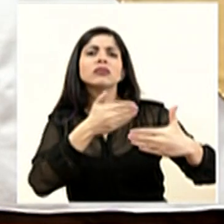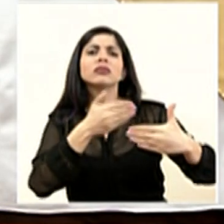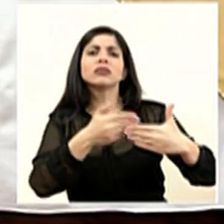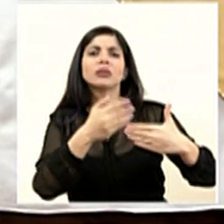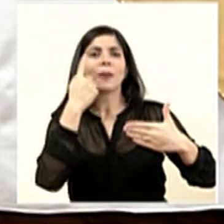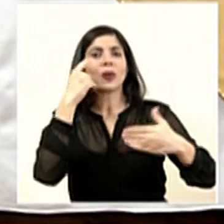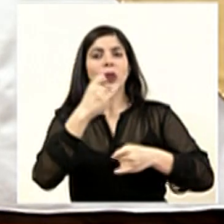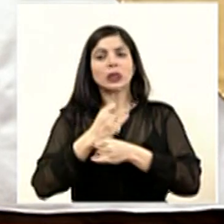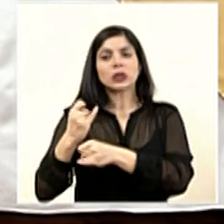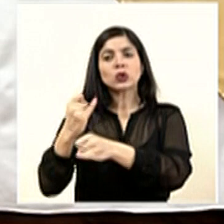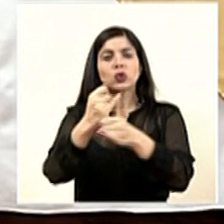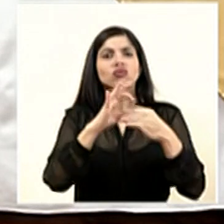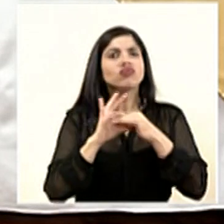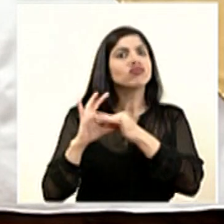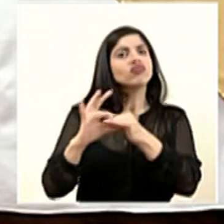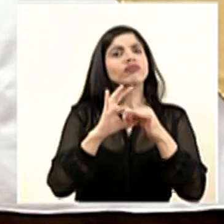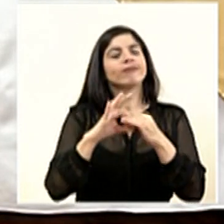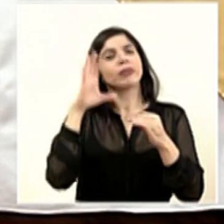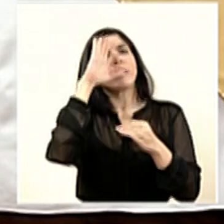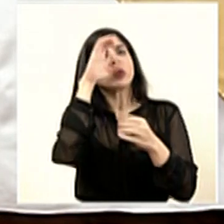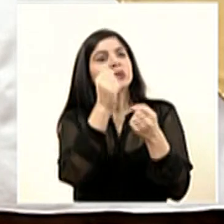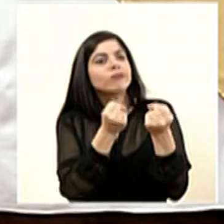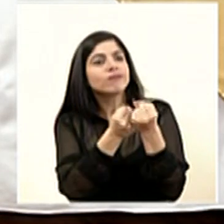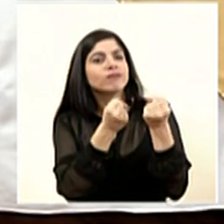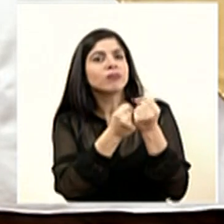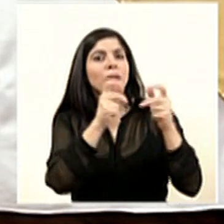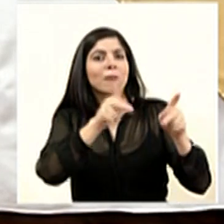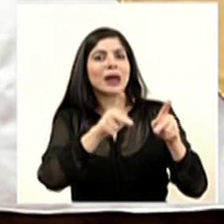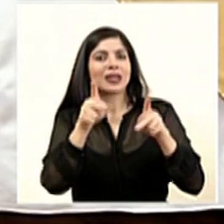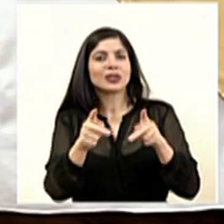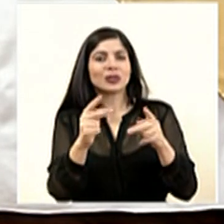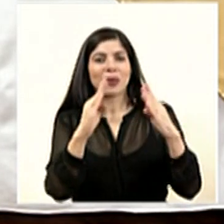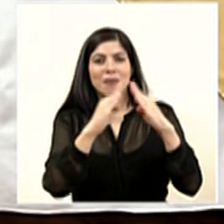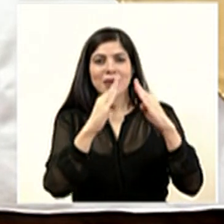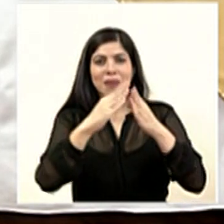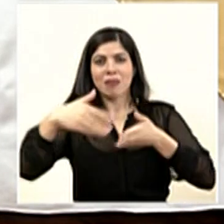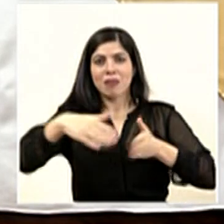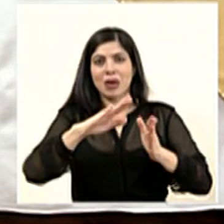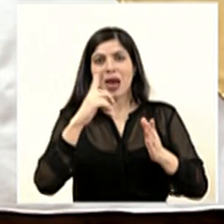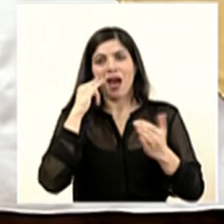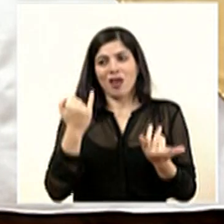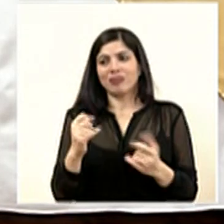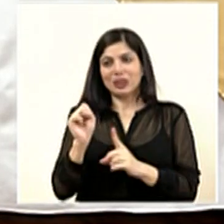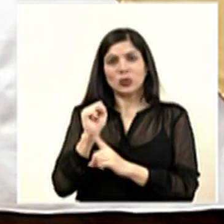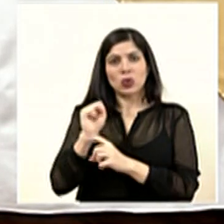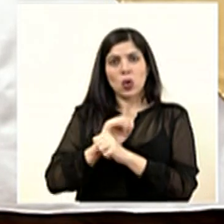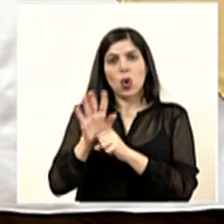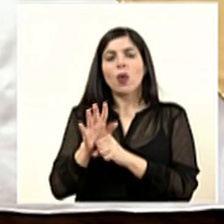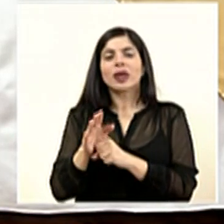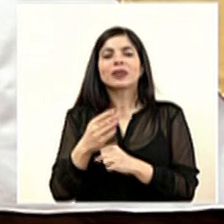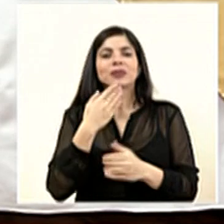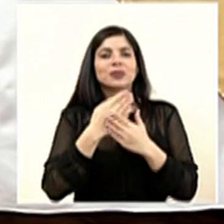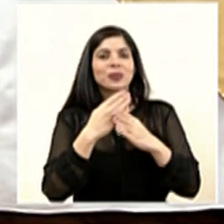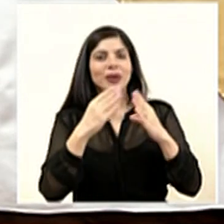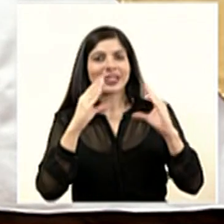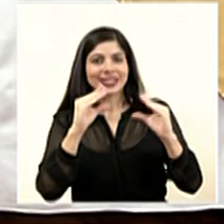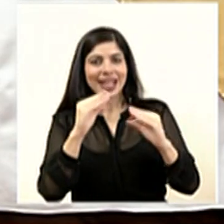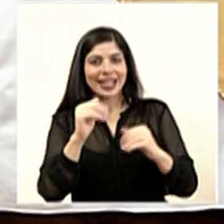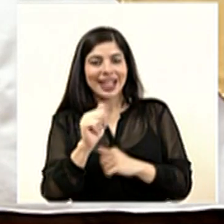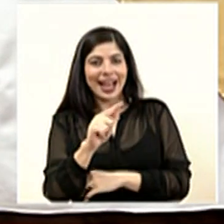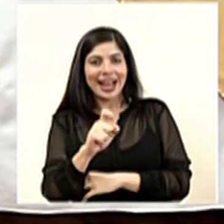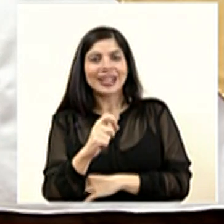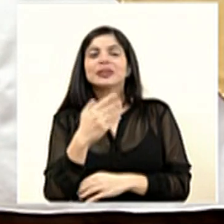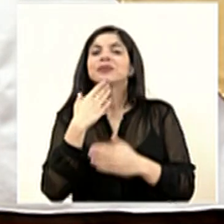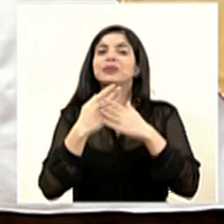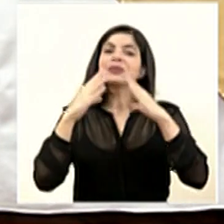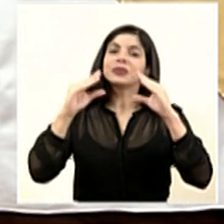las alianzas institucionales que buscan dar refugio a la población en situación de calle por el COVID-19. Buenas tardes, don Alex. Buenas